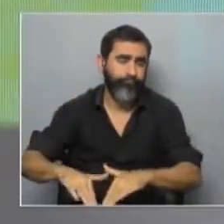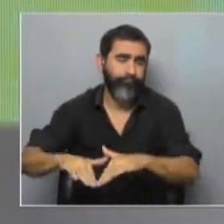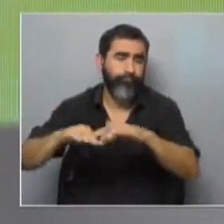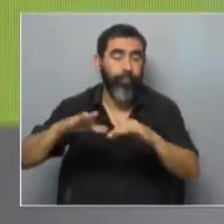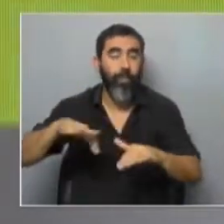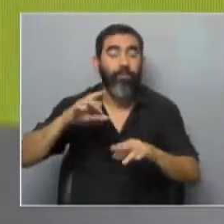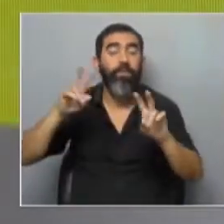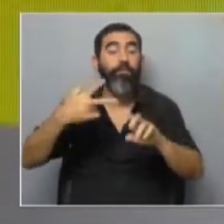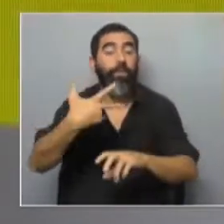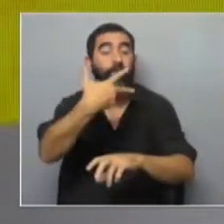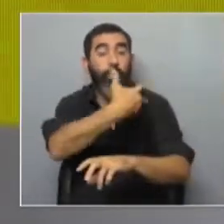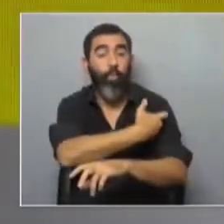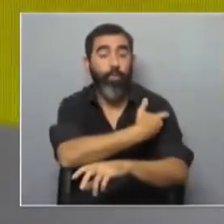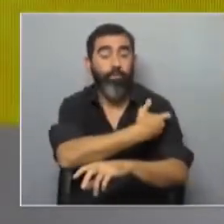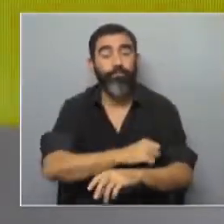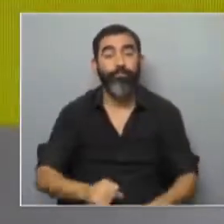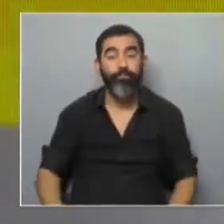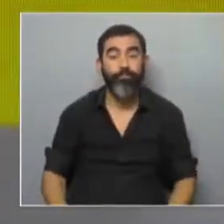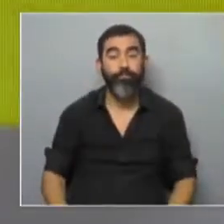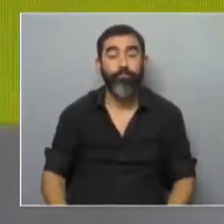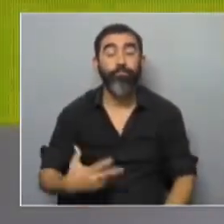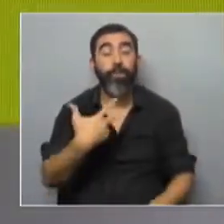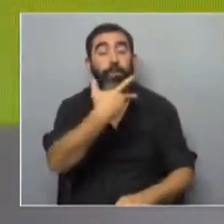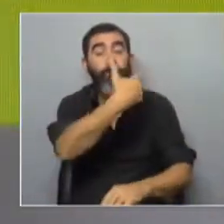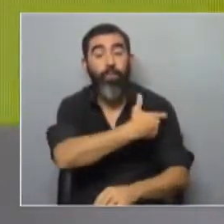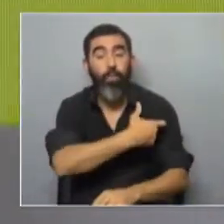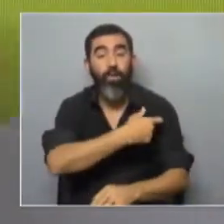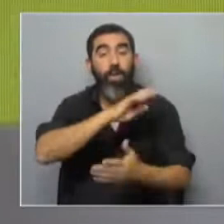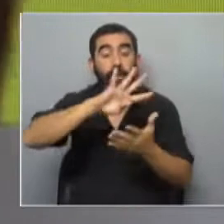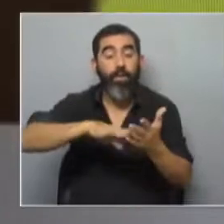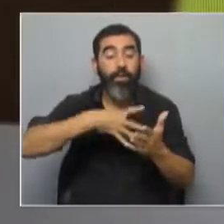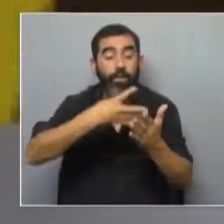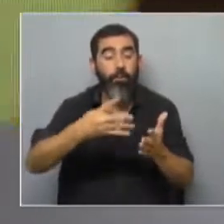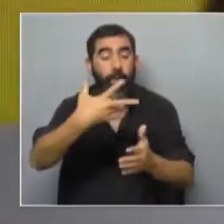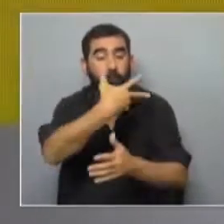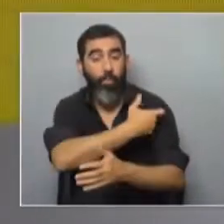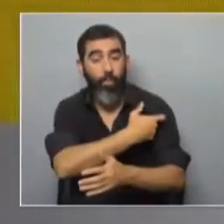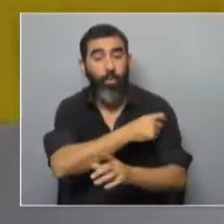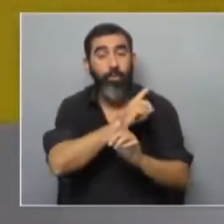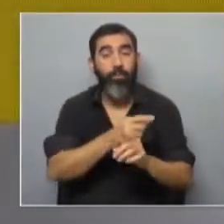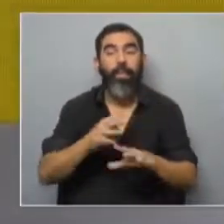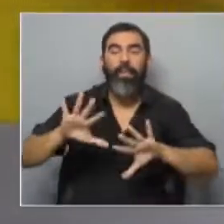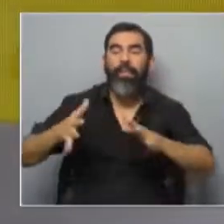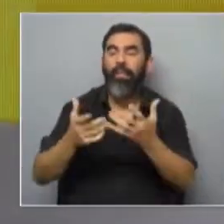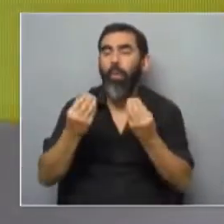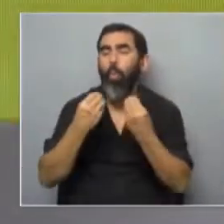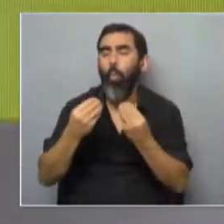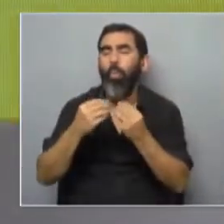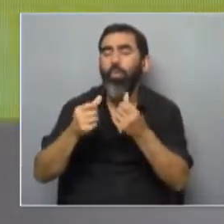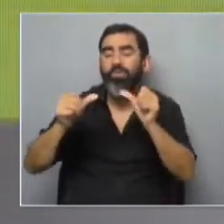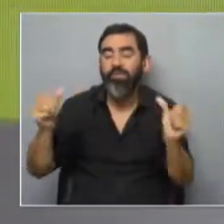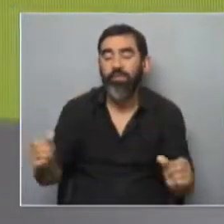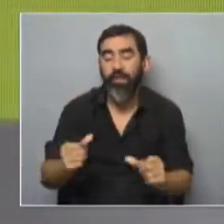son las vacunas, ¿no? Y en particular vamos a hablar de las vacunas, del esquema de vacunación y entender qué es y cómo se